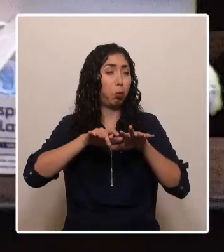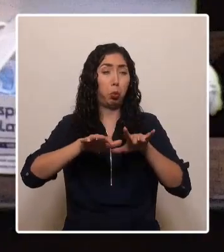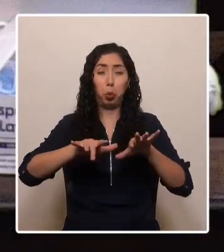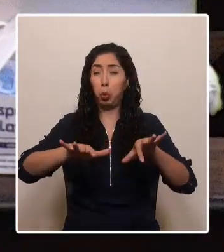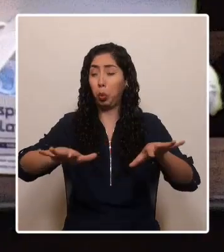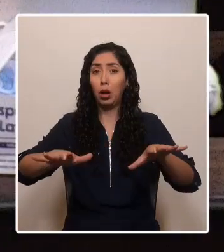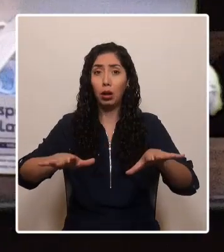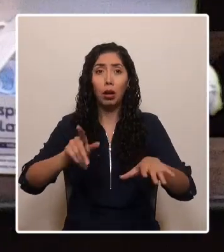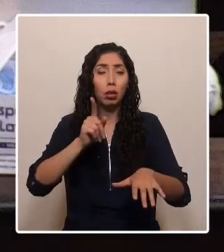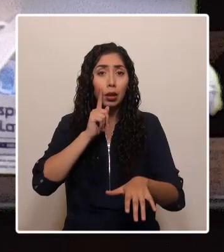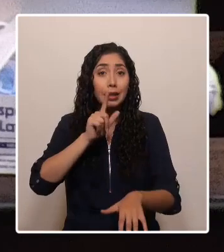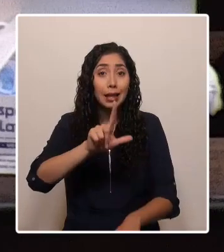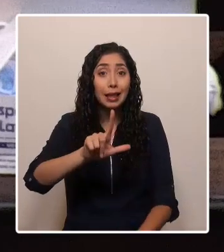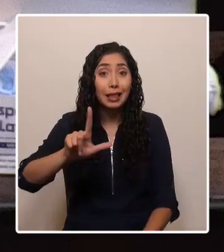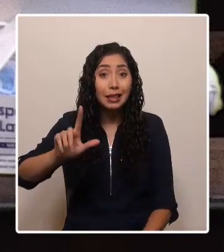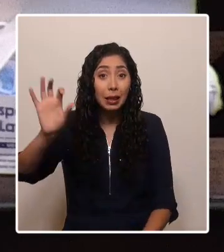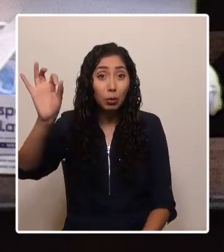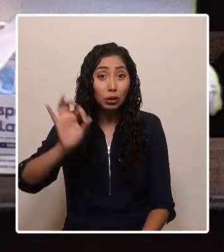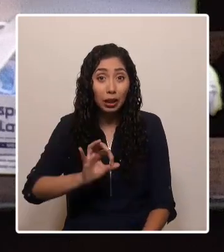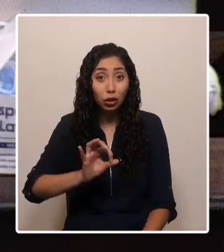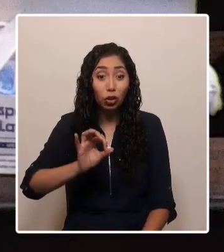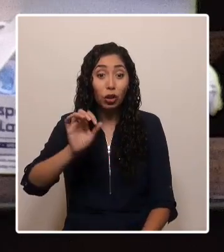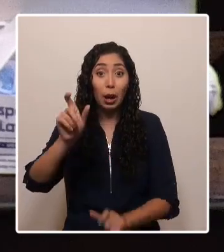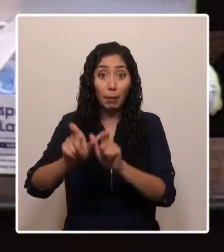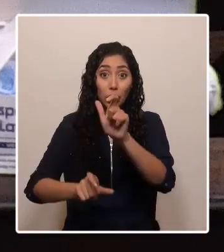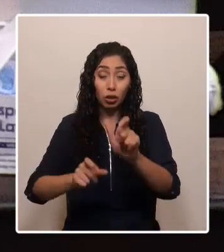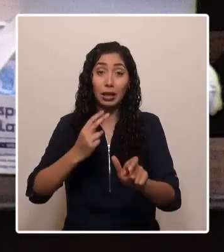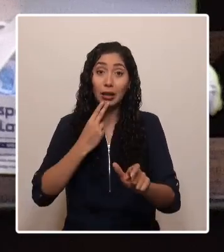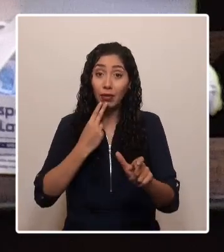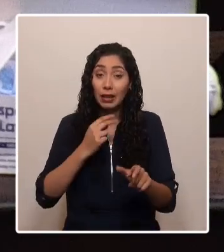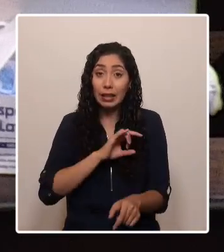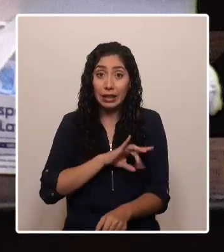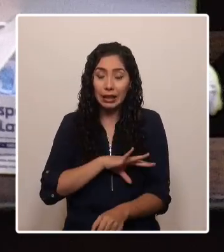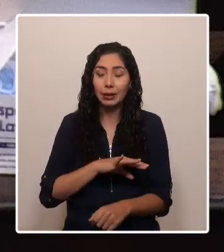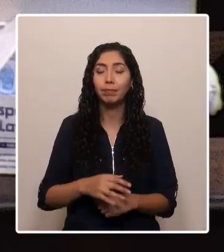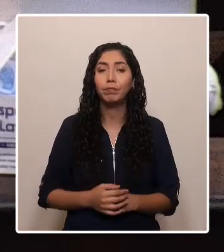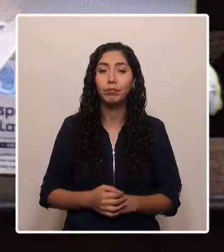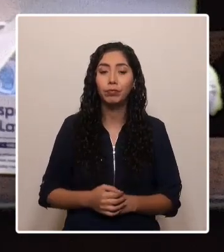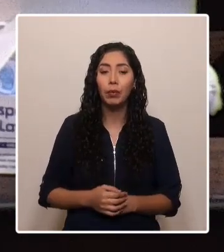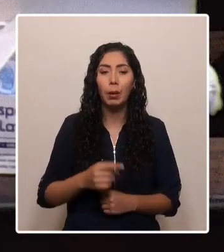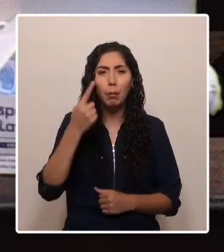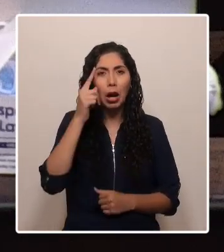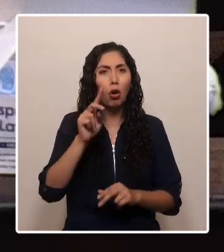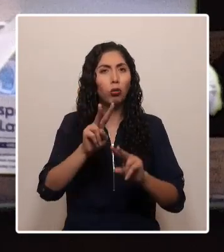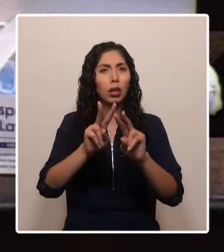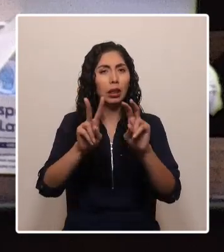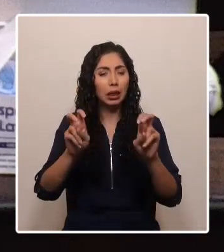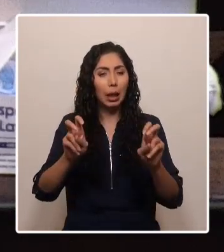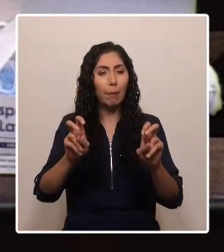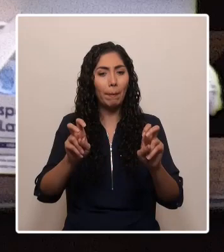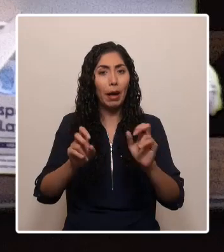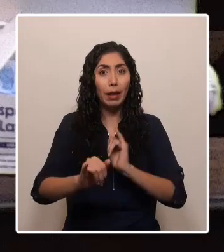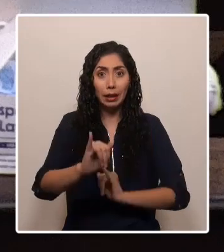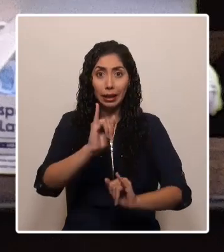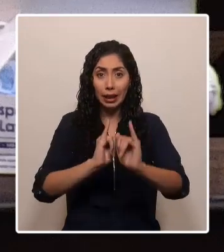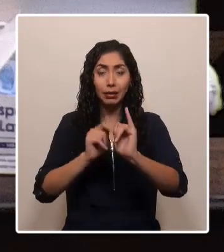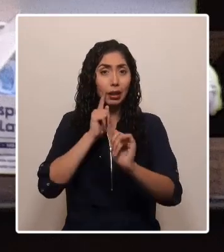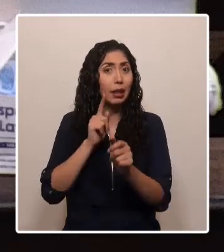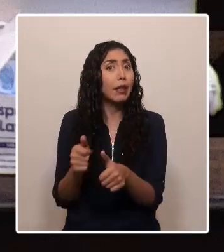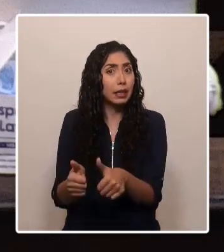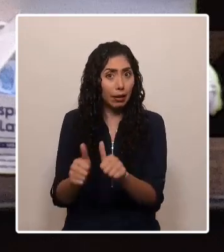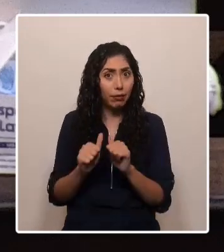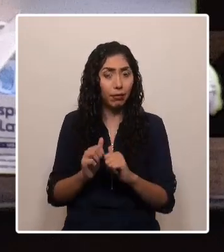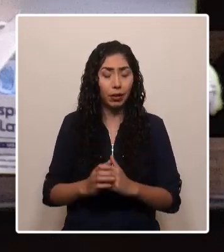alcance del 77% de la población nacional. Sin embargo, este salto en conectividad también viene acompañado de varios retos que debemos